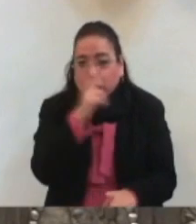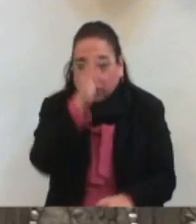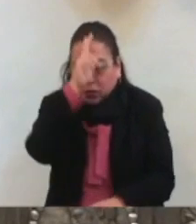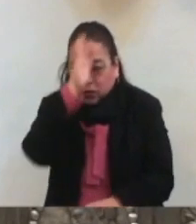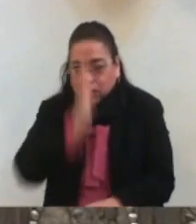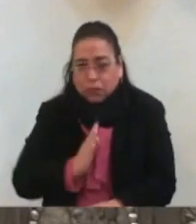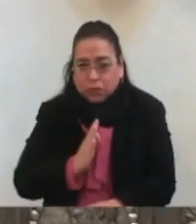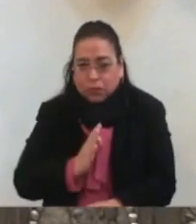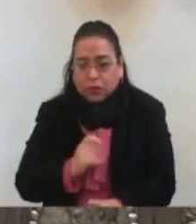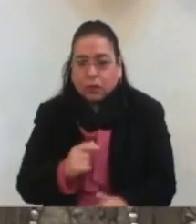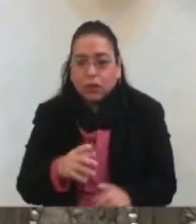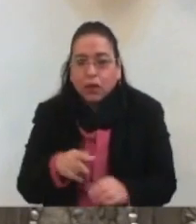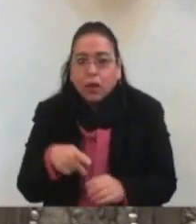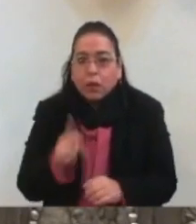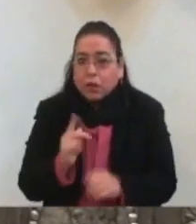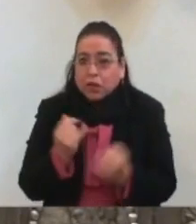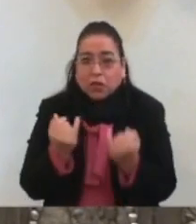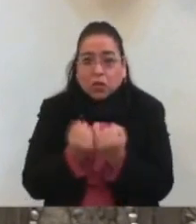pandemias